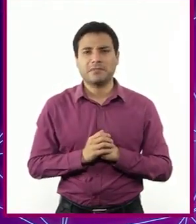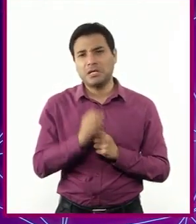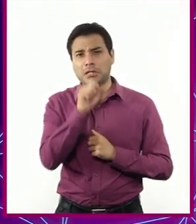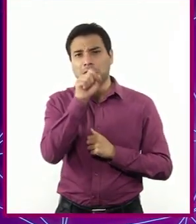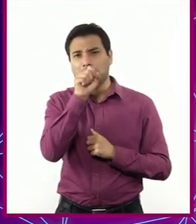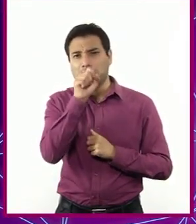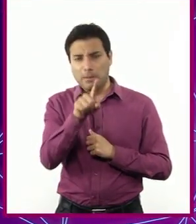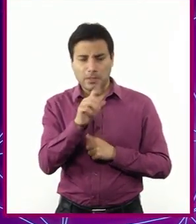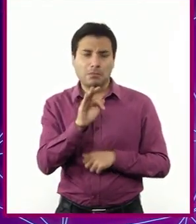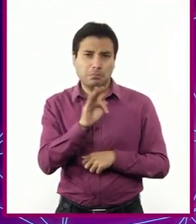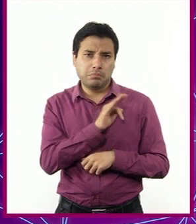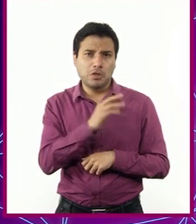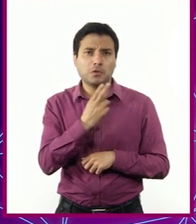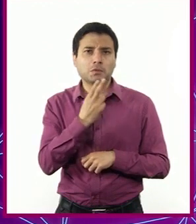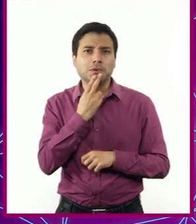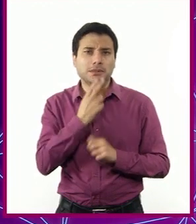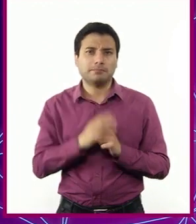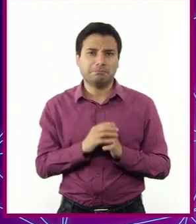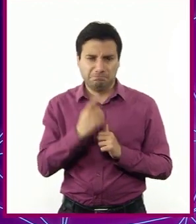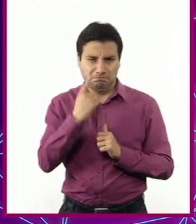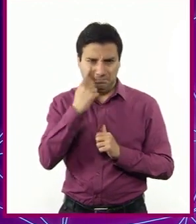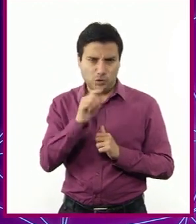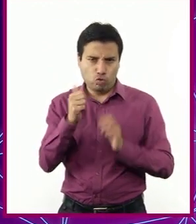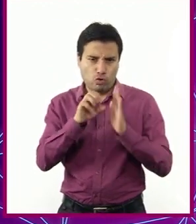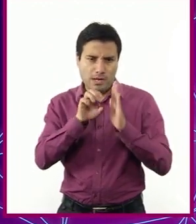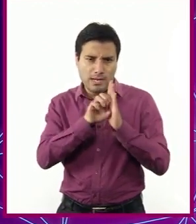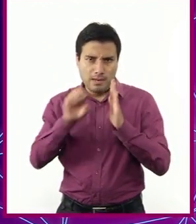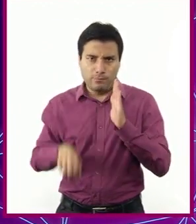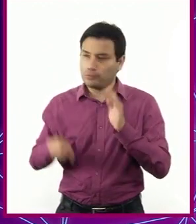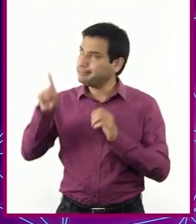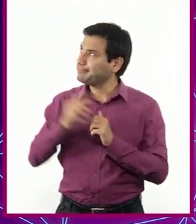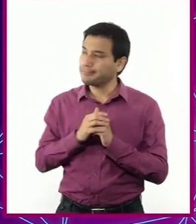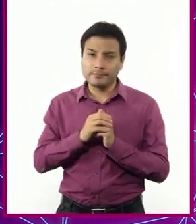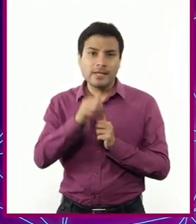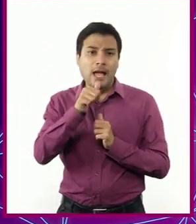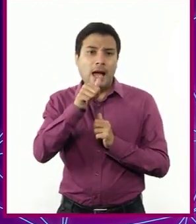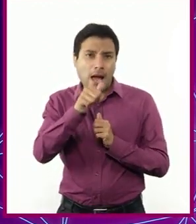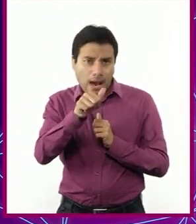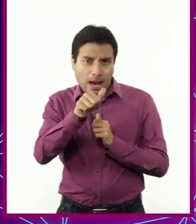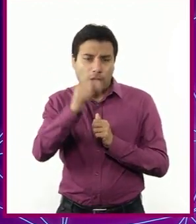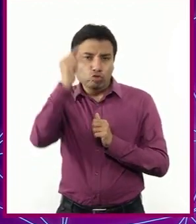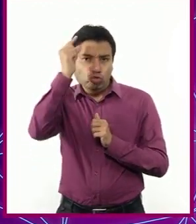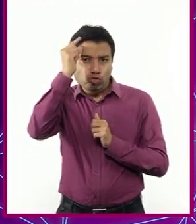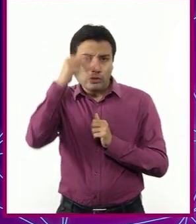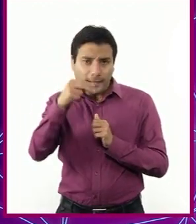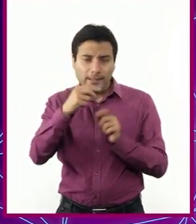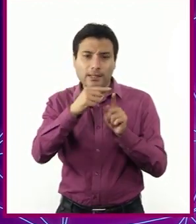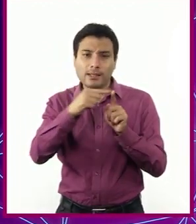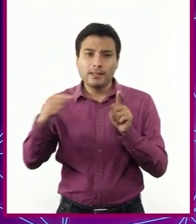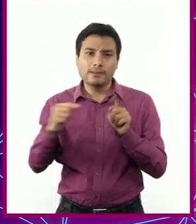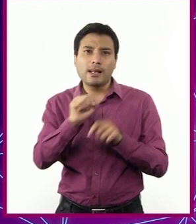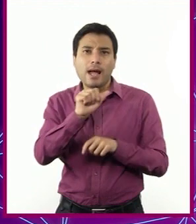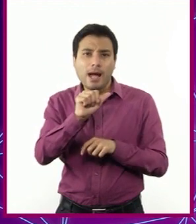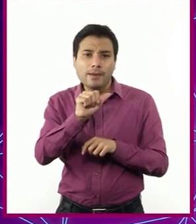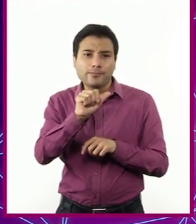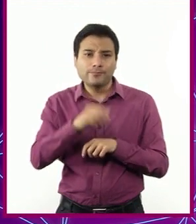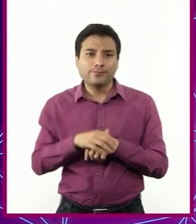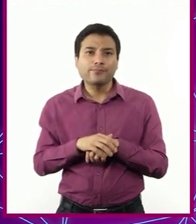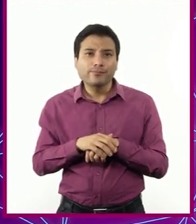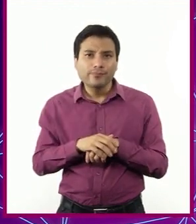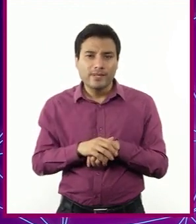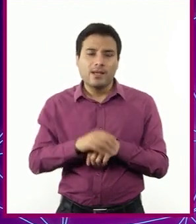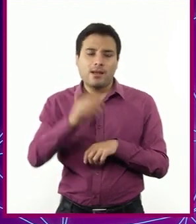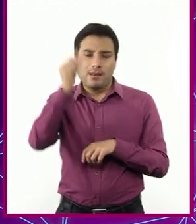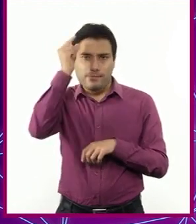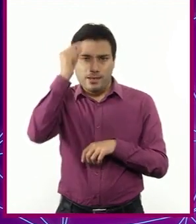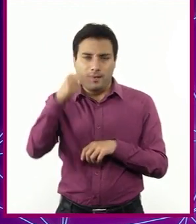puede utilizar la generalización a elevada a la m entre a elevada a la n, que es igual a elevada a la m menos